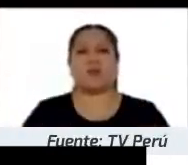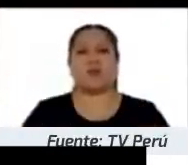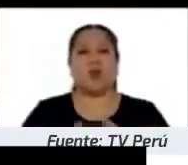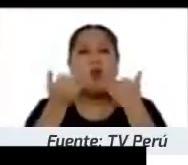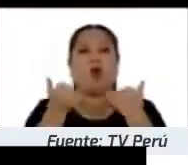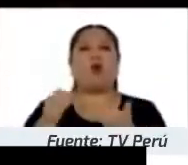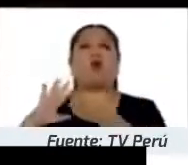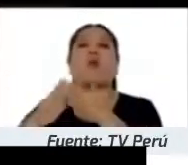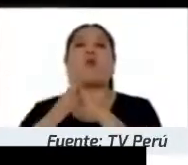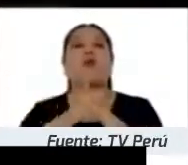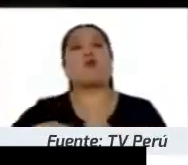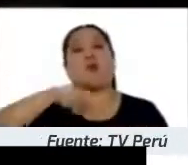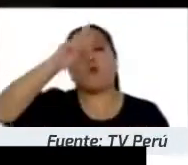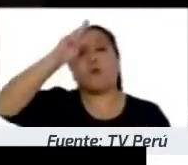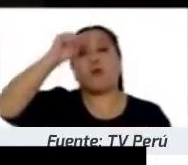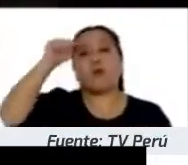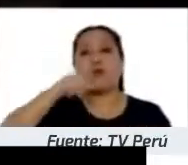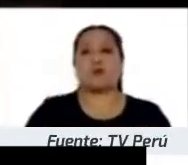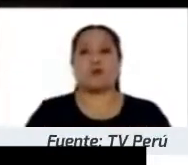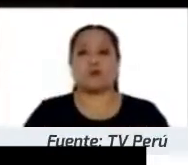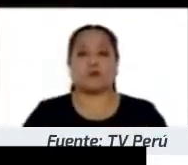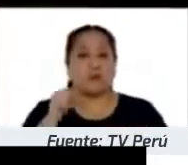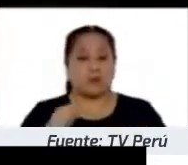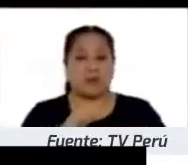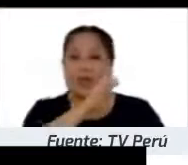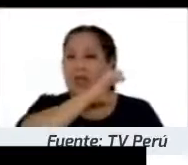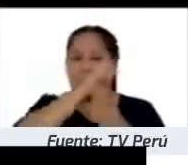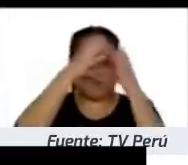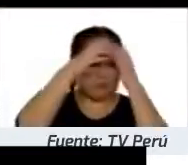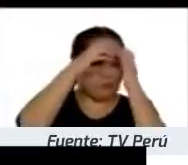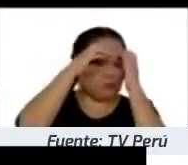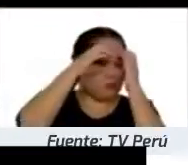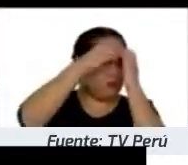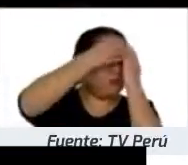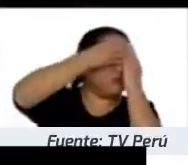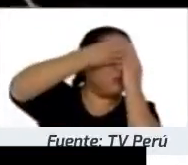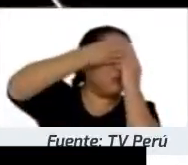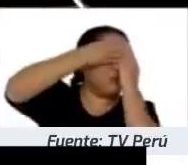Hoy al pueblo peruano se le acaba de quitar la venda de los ojos.